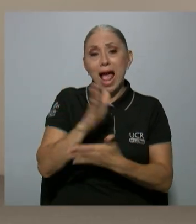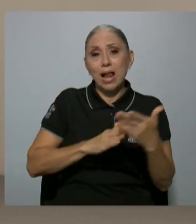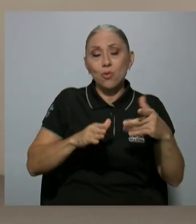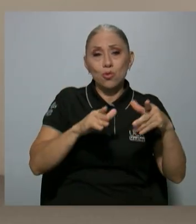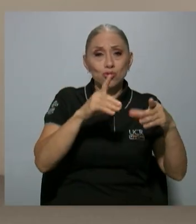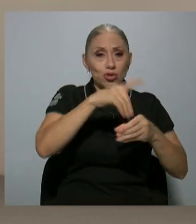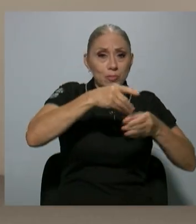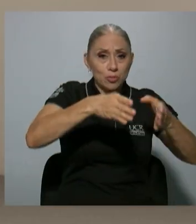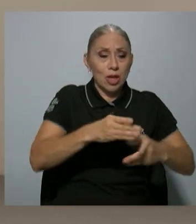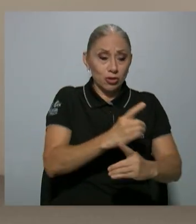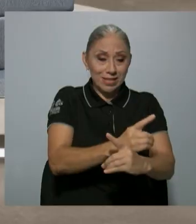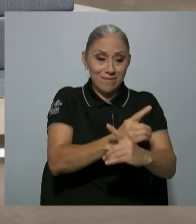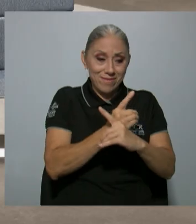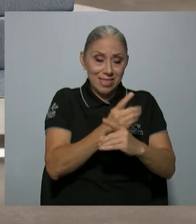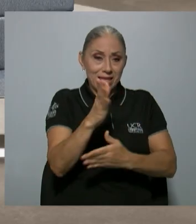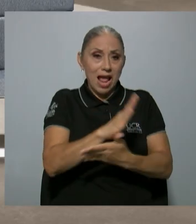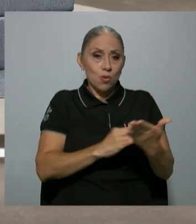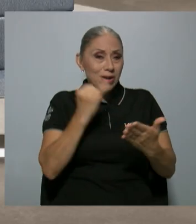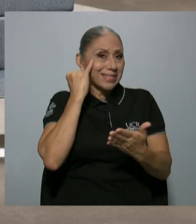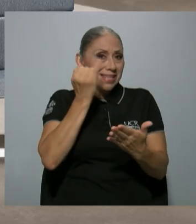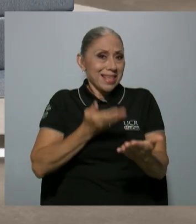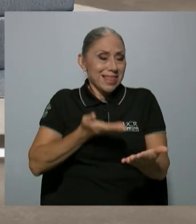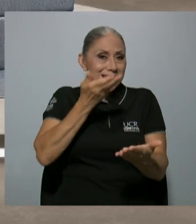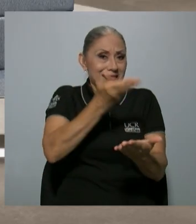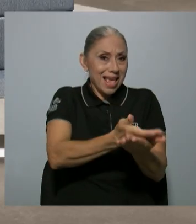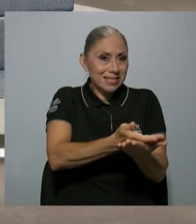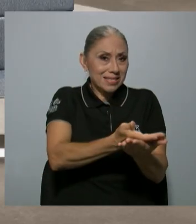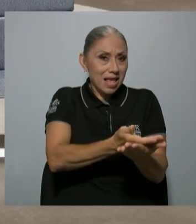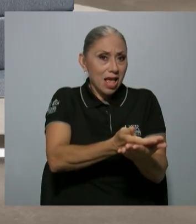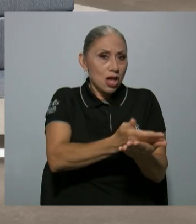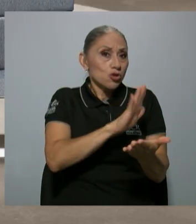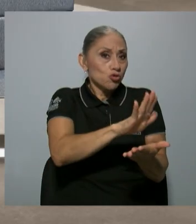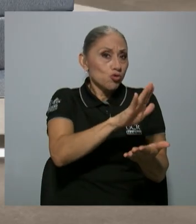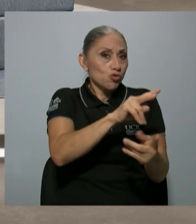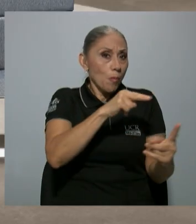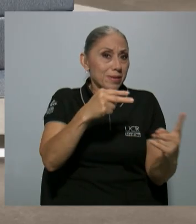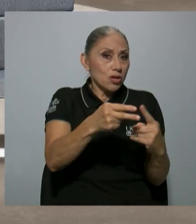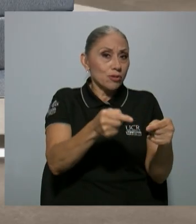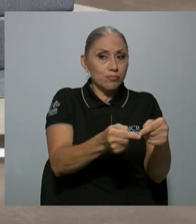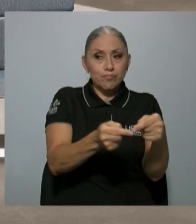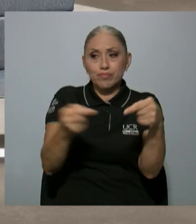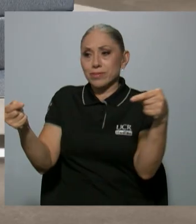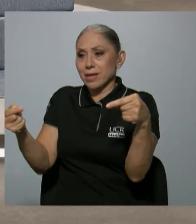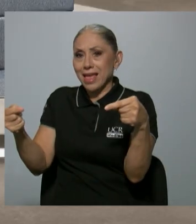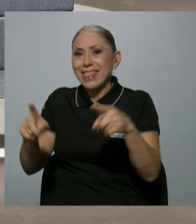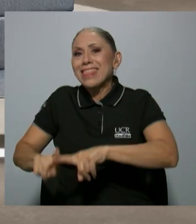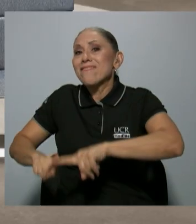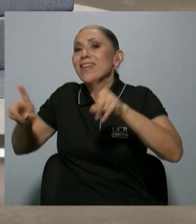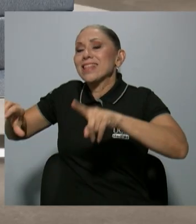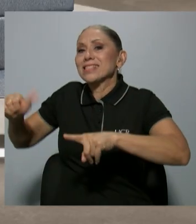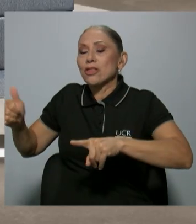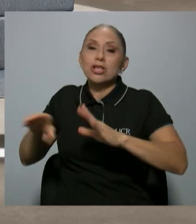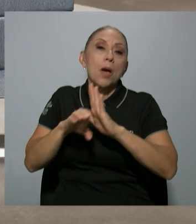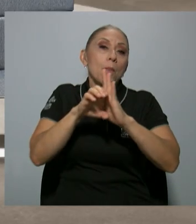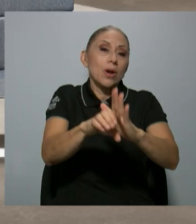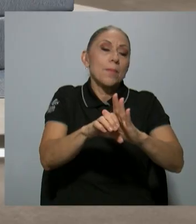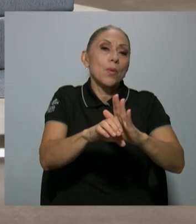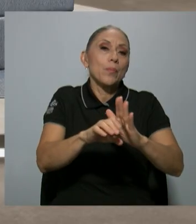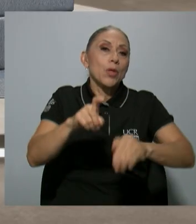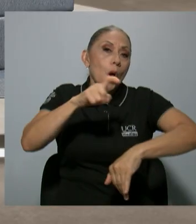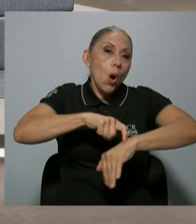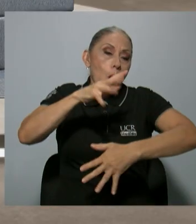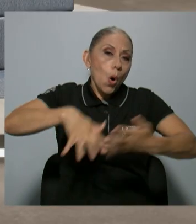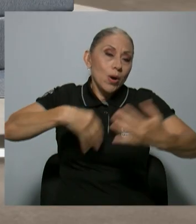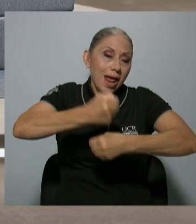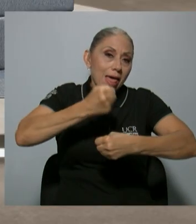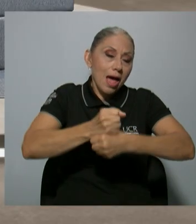iniciativas tienen posiciones diametralmente diferentes a otras, ¿verdad? Jornada 4x3, pero jornada de 12 horas,